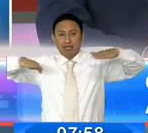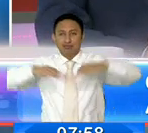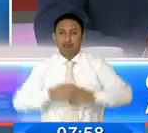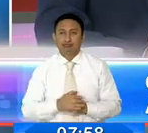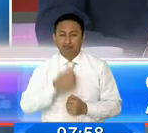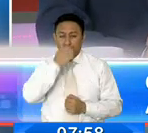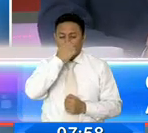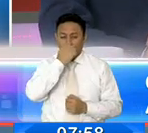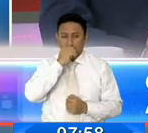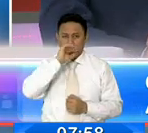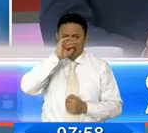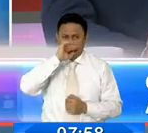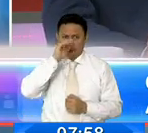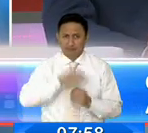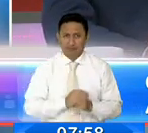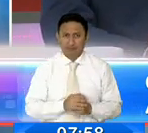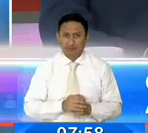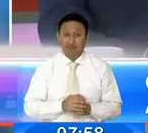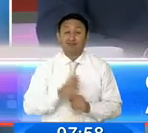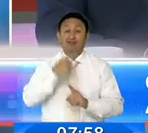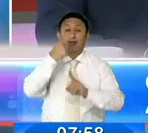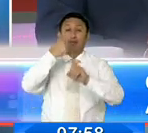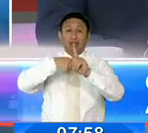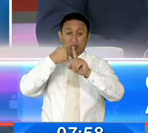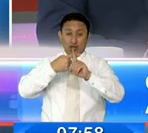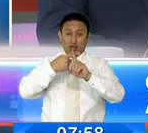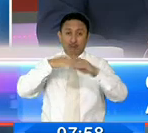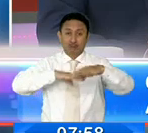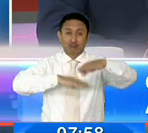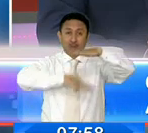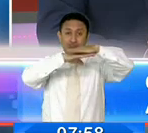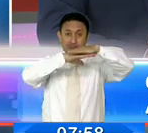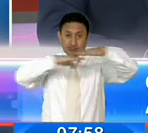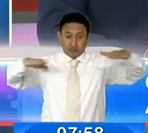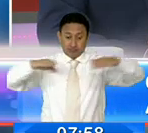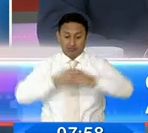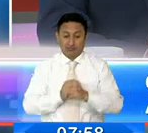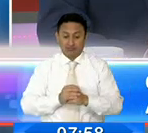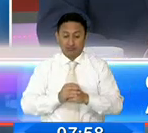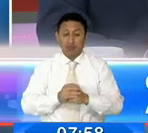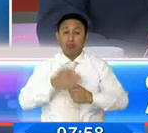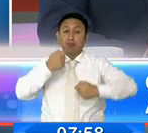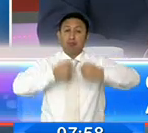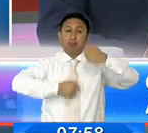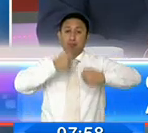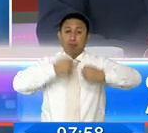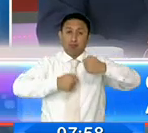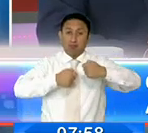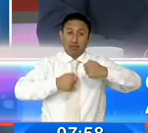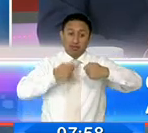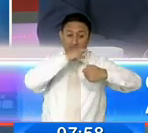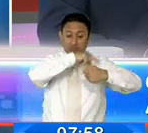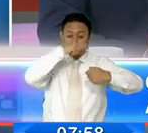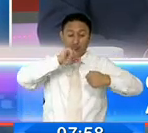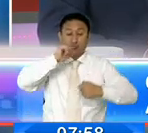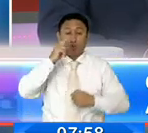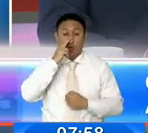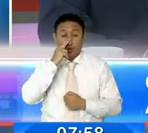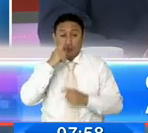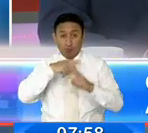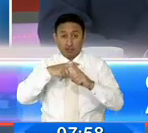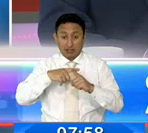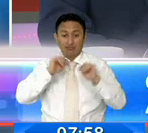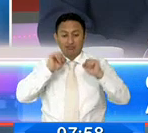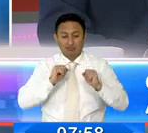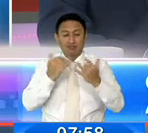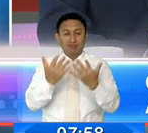bandas funcionan mensualmente. Recién salimos del mayo, ya estamos a mitad de junio. Tenemos que esperar